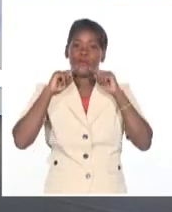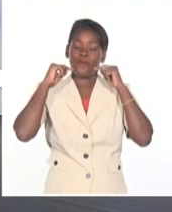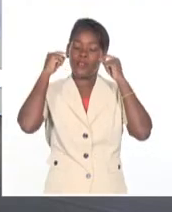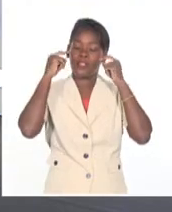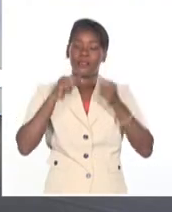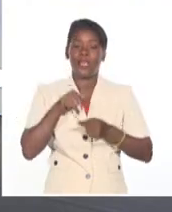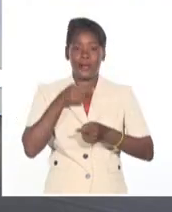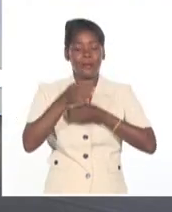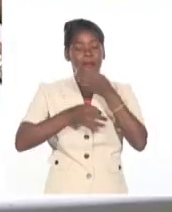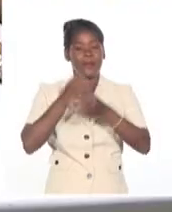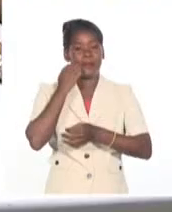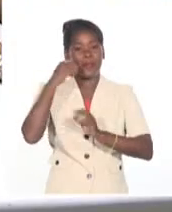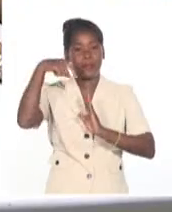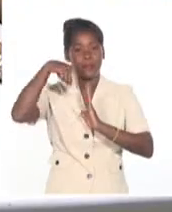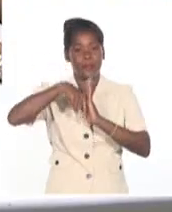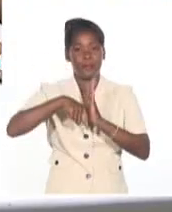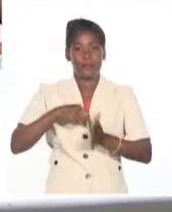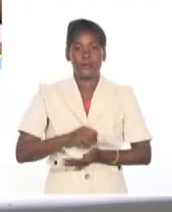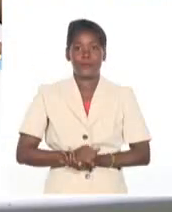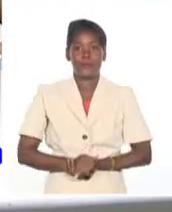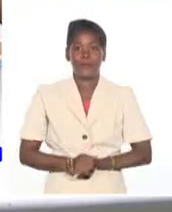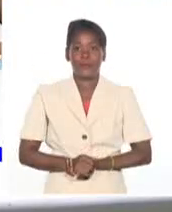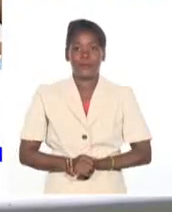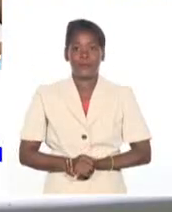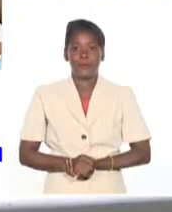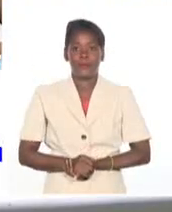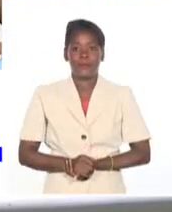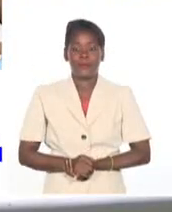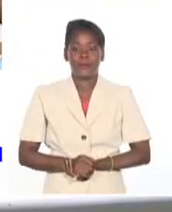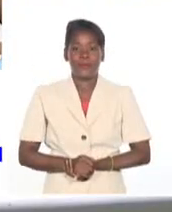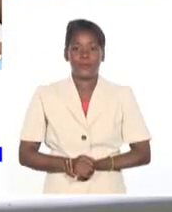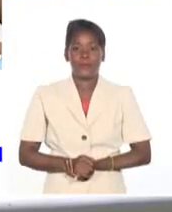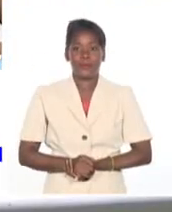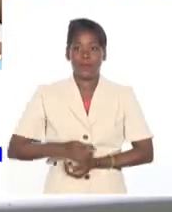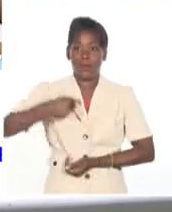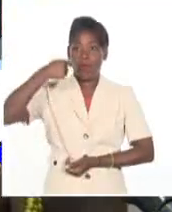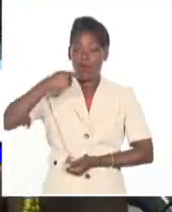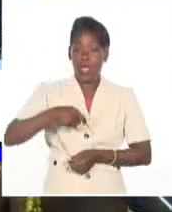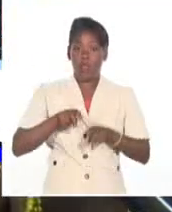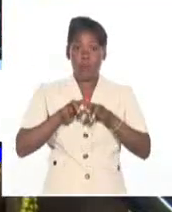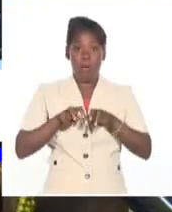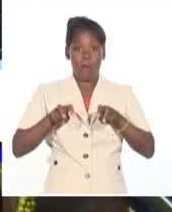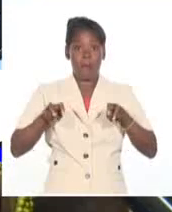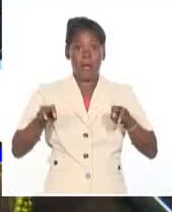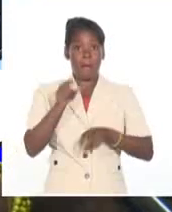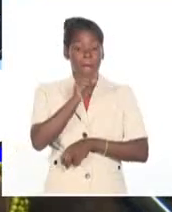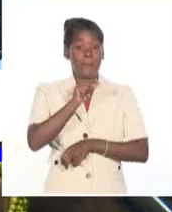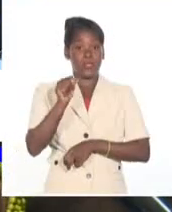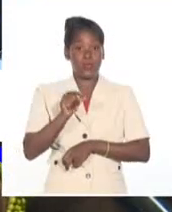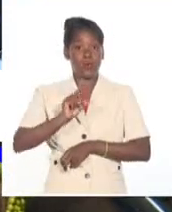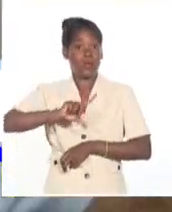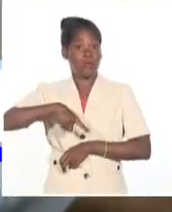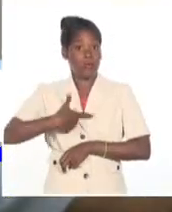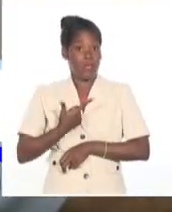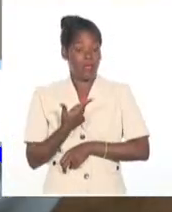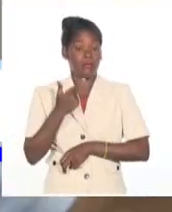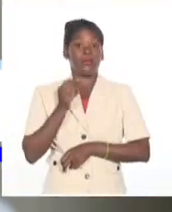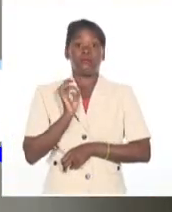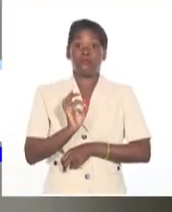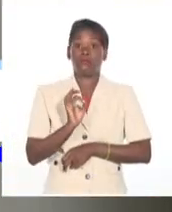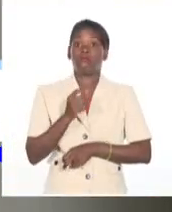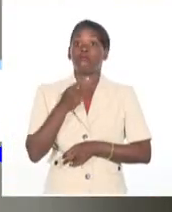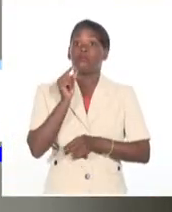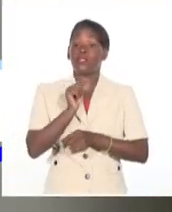el siguiente reporte. Un jurado compuesto por prestigiosos creadores escénicos como Johannes García,